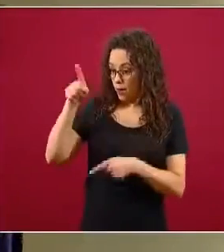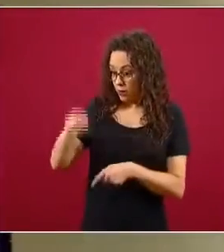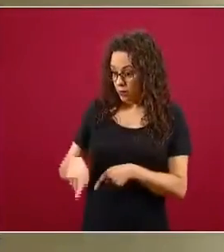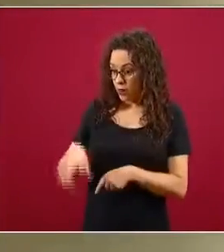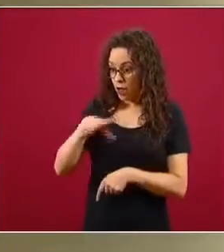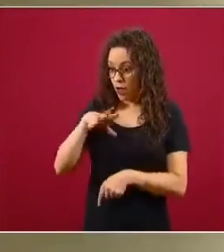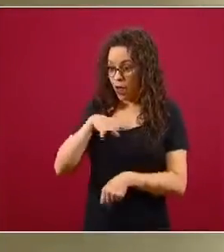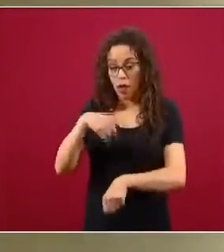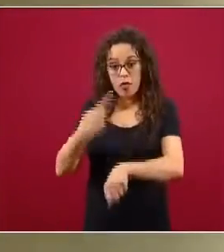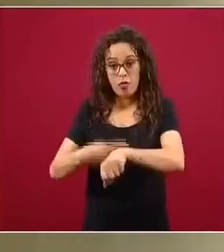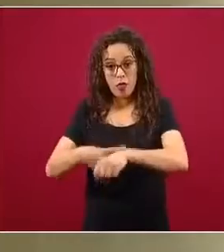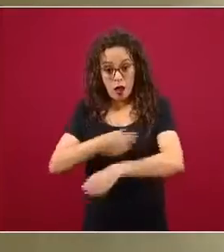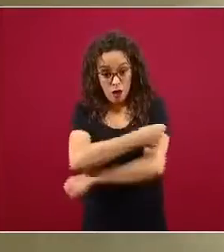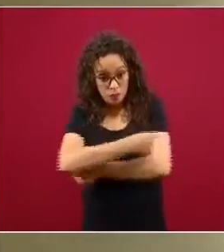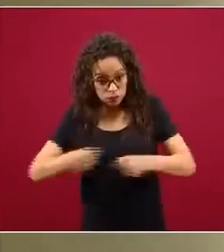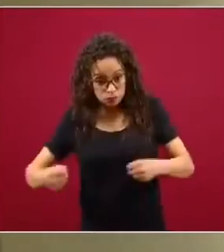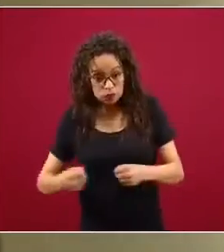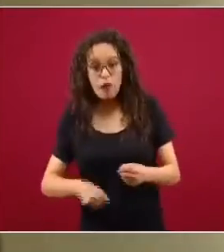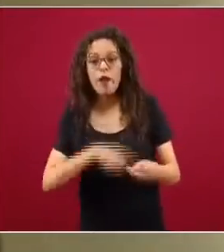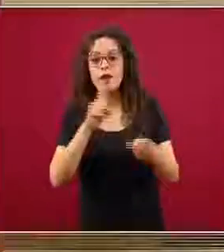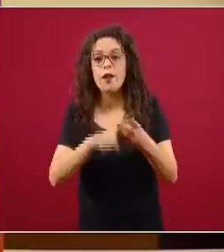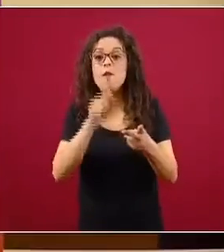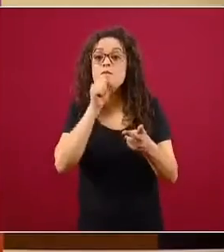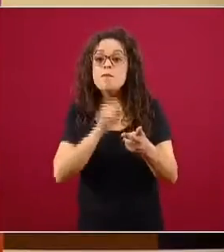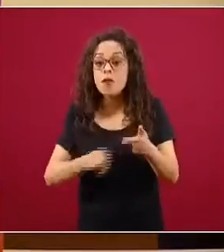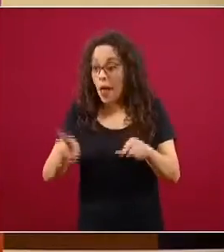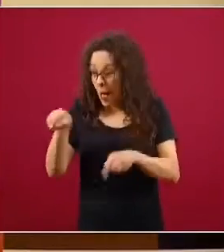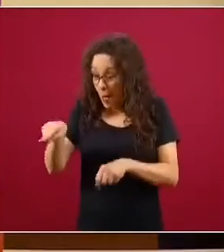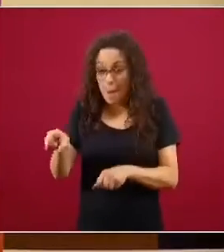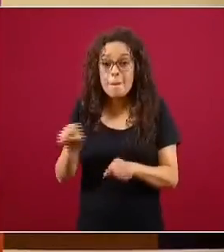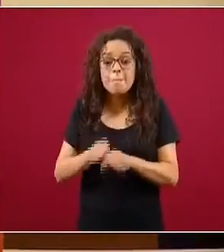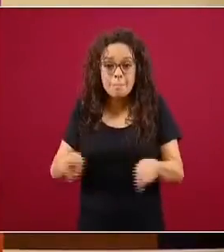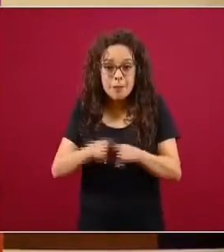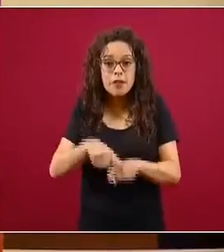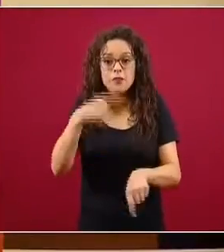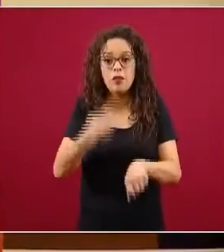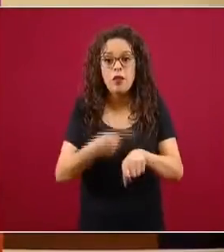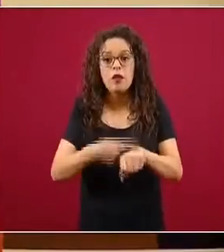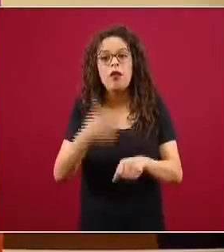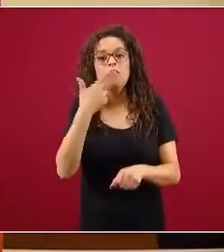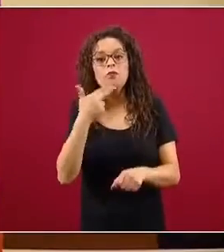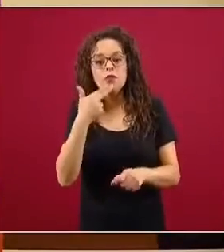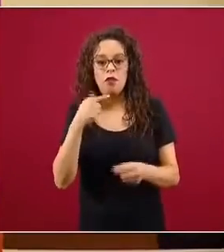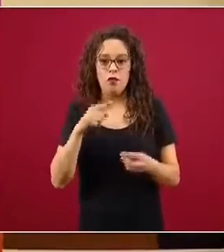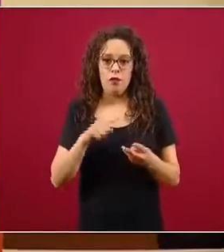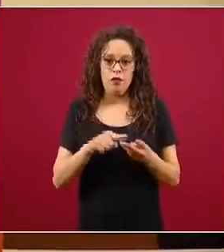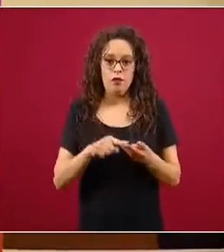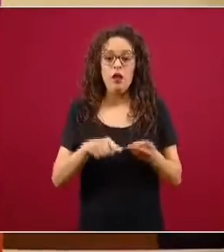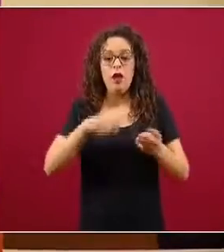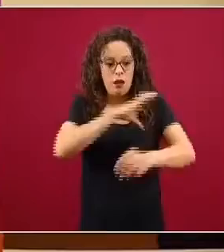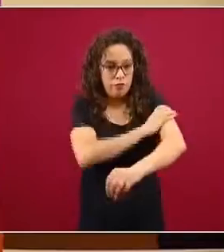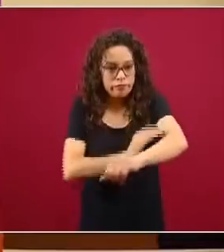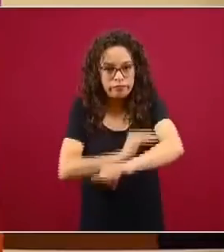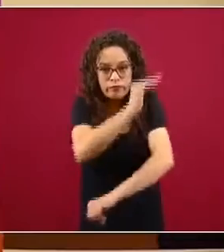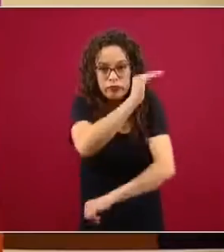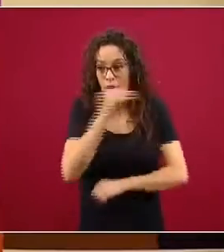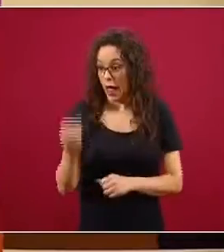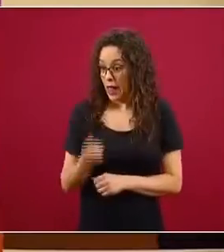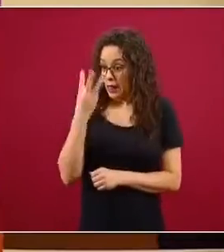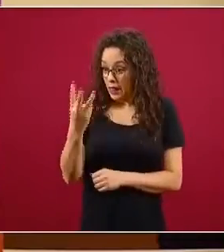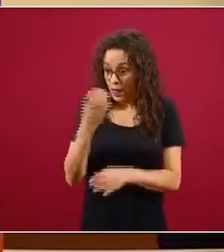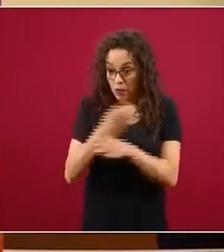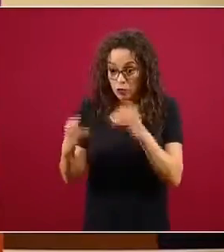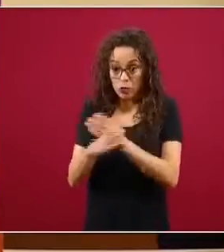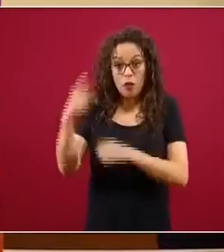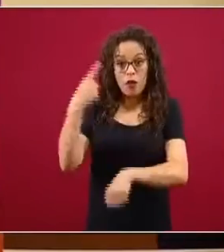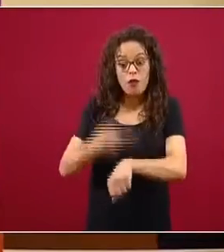tiene diabetes o también tiene hipertensión. Y este tipo de alteraciones tampoco se pueden ver de manera aislada. Por eso cuando lo vemos, y